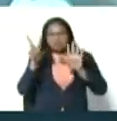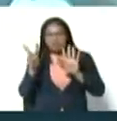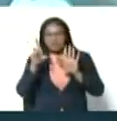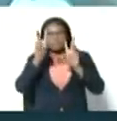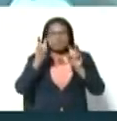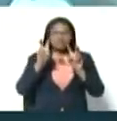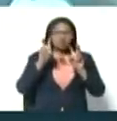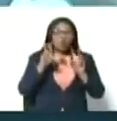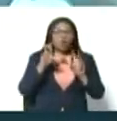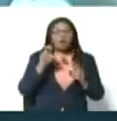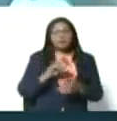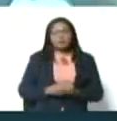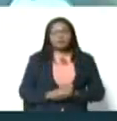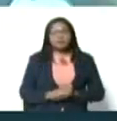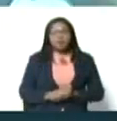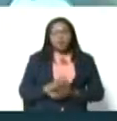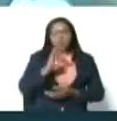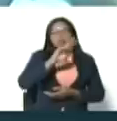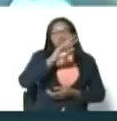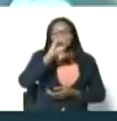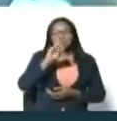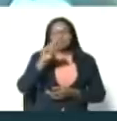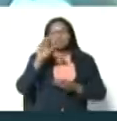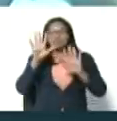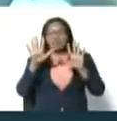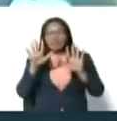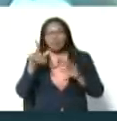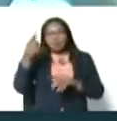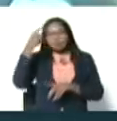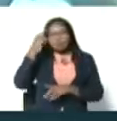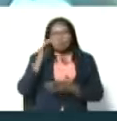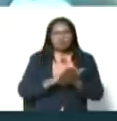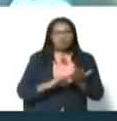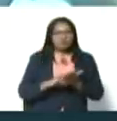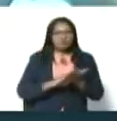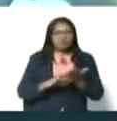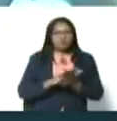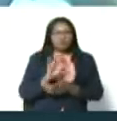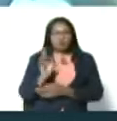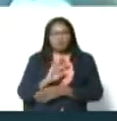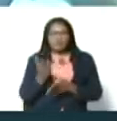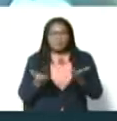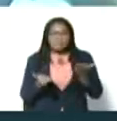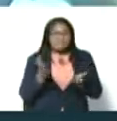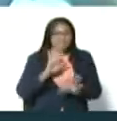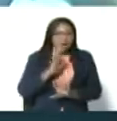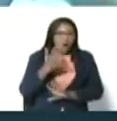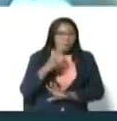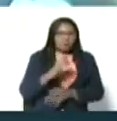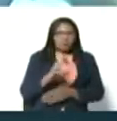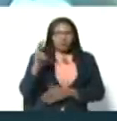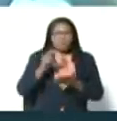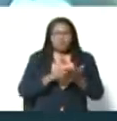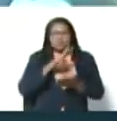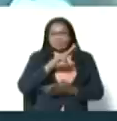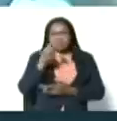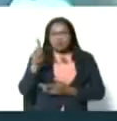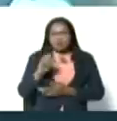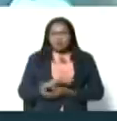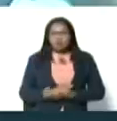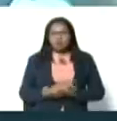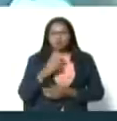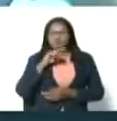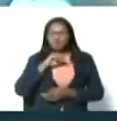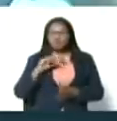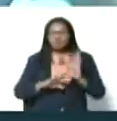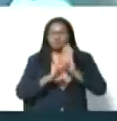nuevos. 416 recuperados por día. El promedio. Durante el 2021 observamos un